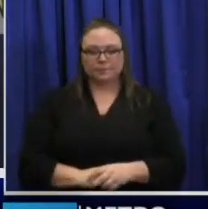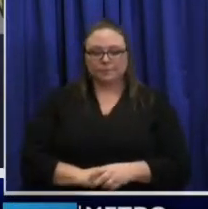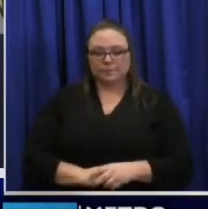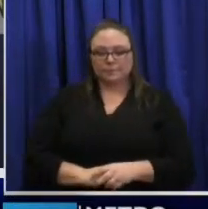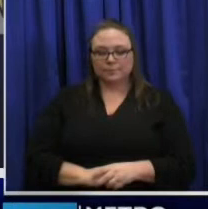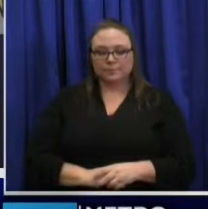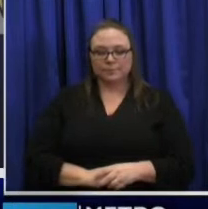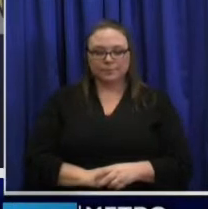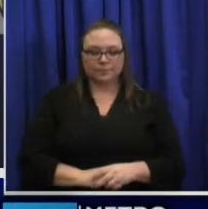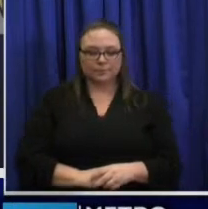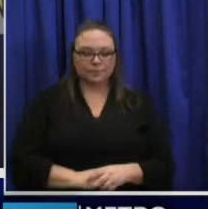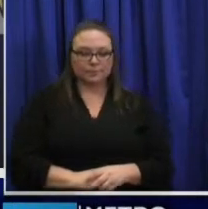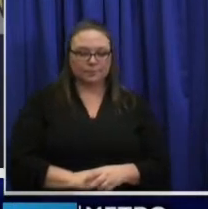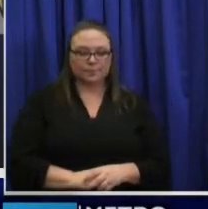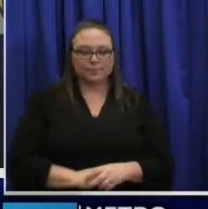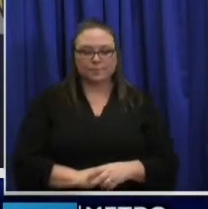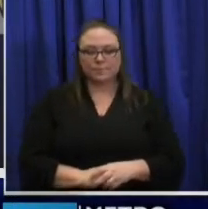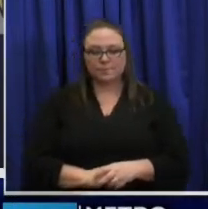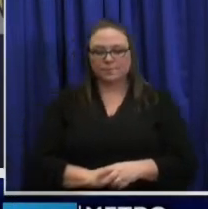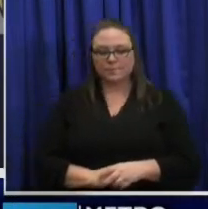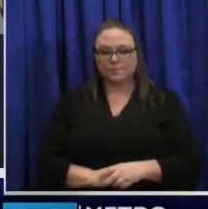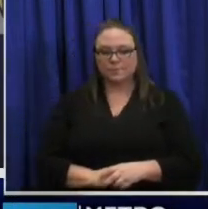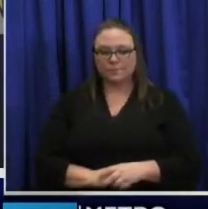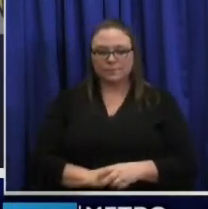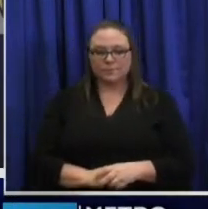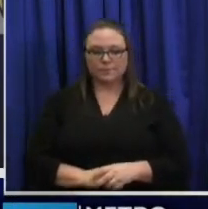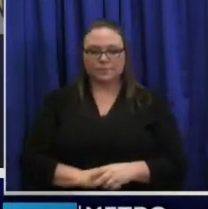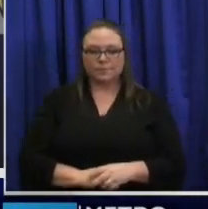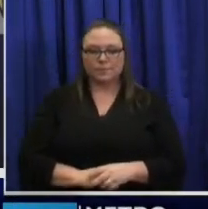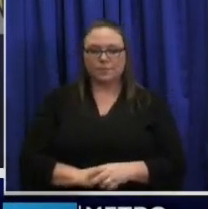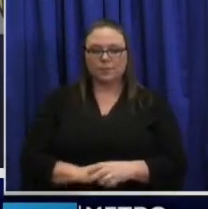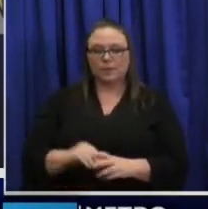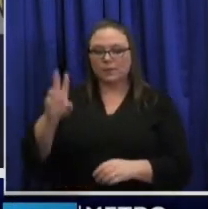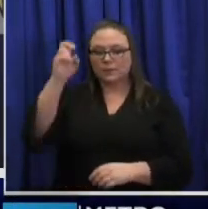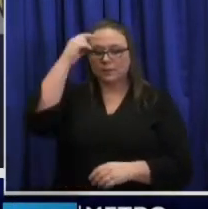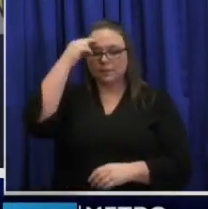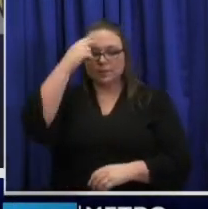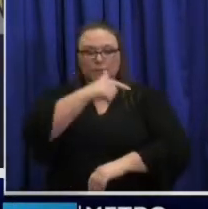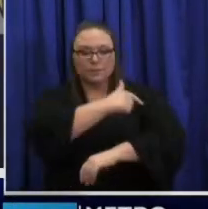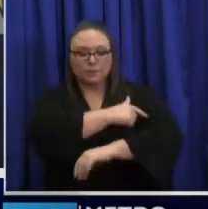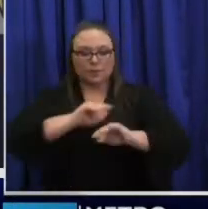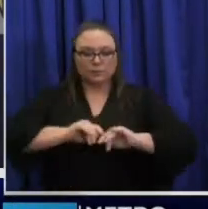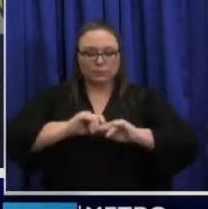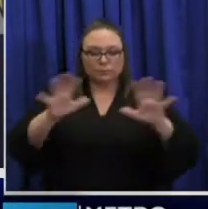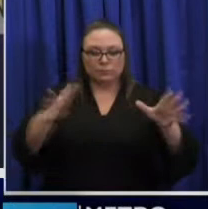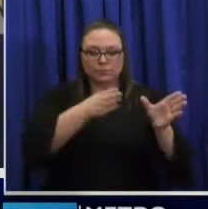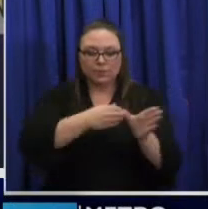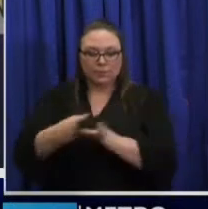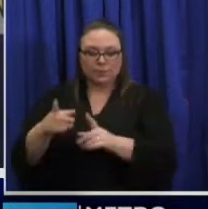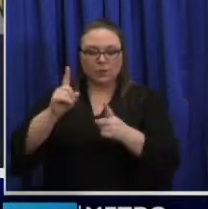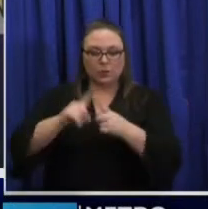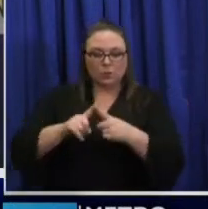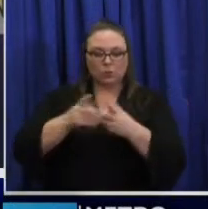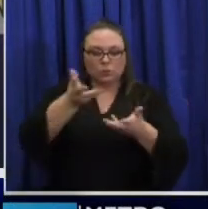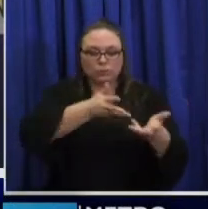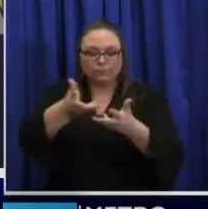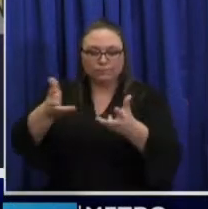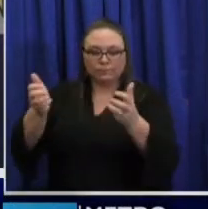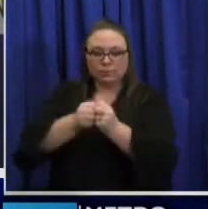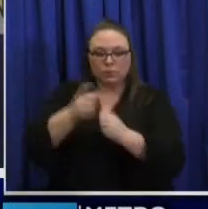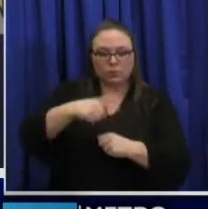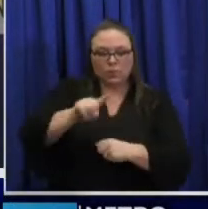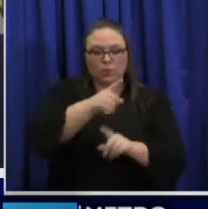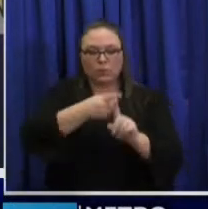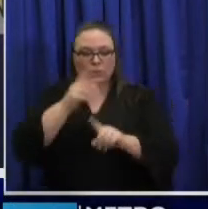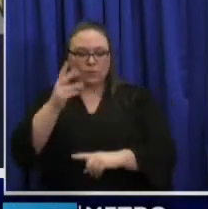seguridad económica que pasa de una generación a la siguiente. El plan de distribución de vacunas de Nashville se comunicará